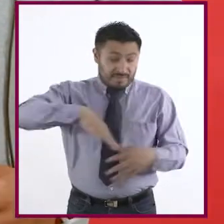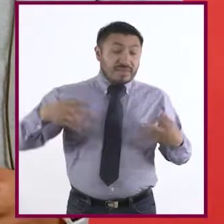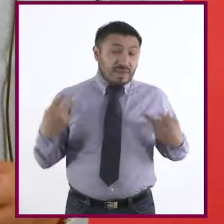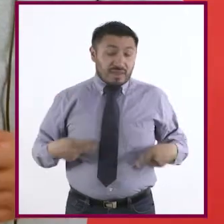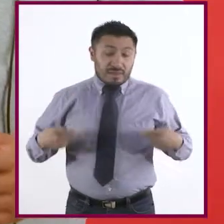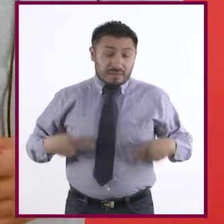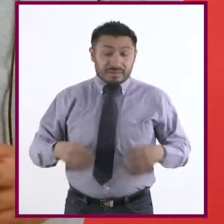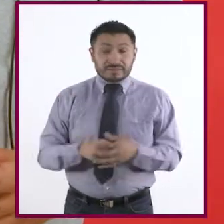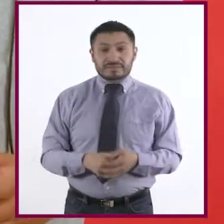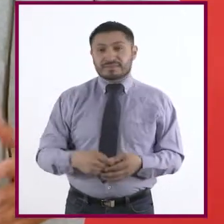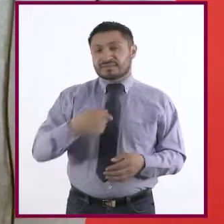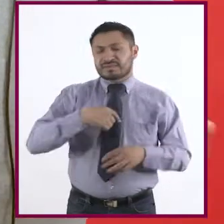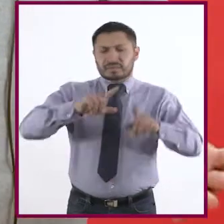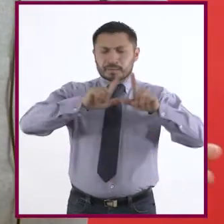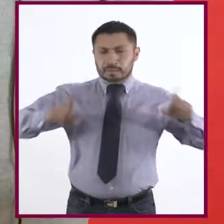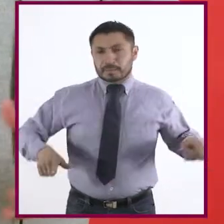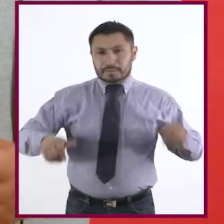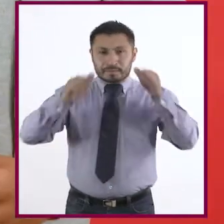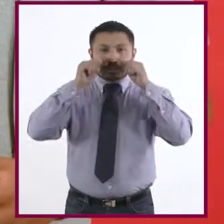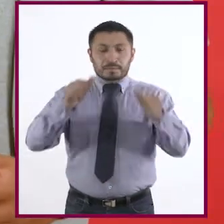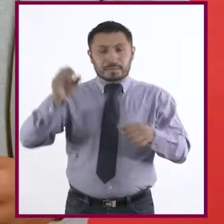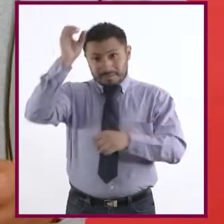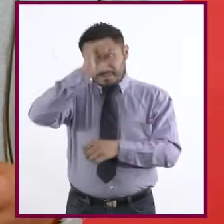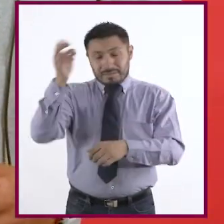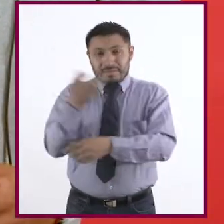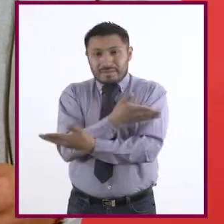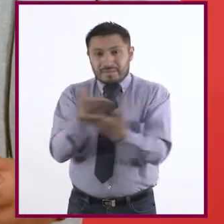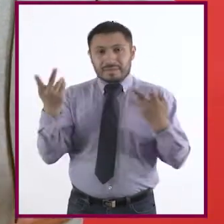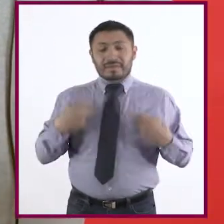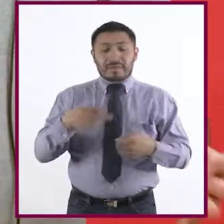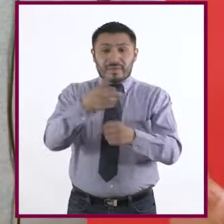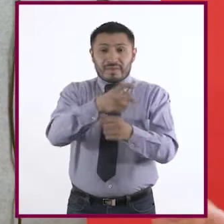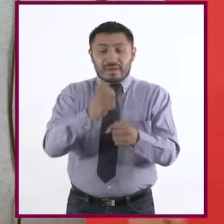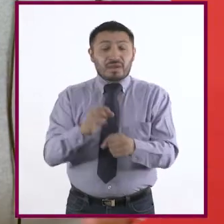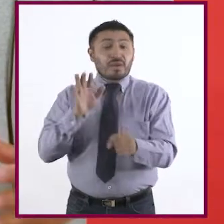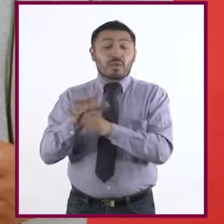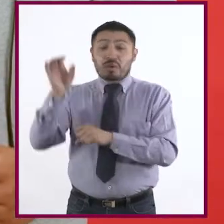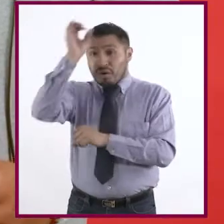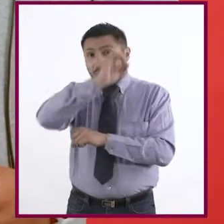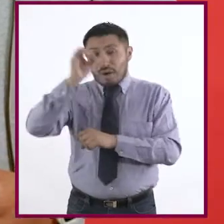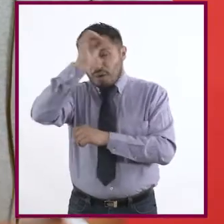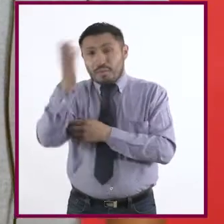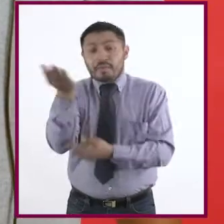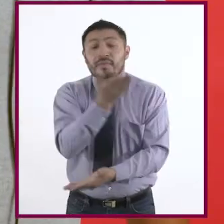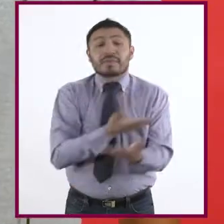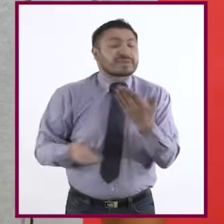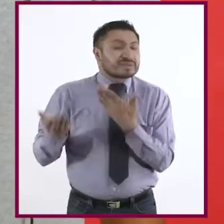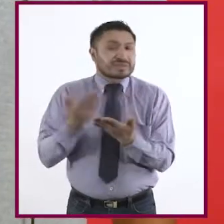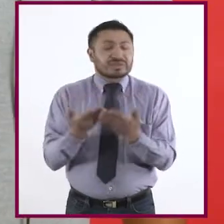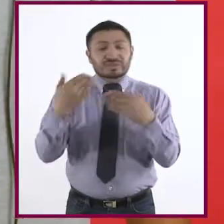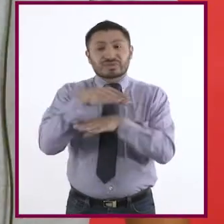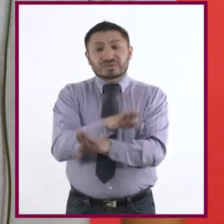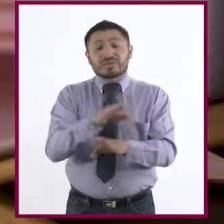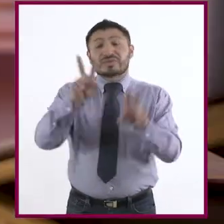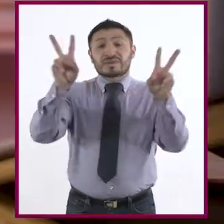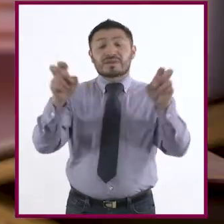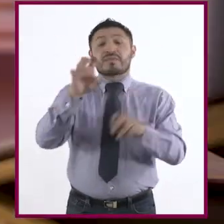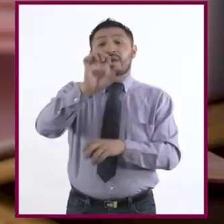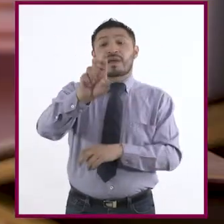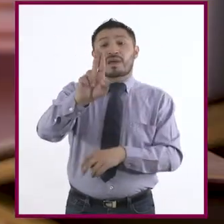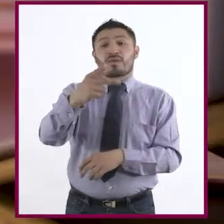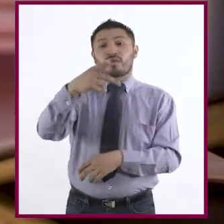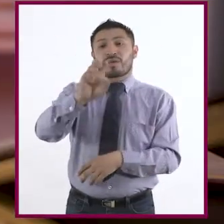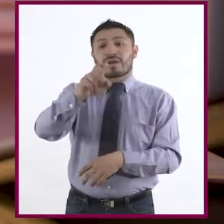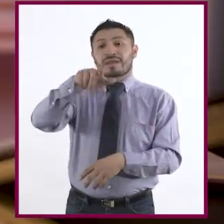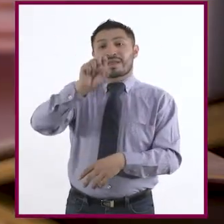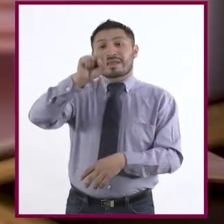listo para escuchar las opiniones de nuestros invitados y saber qué piensan acerca de este tema tan peculiar como es la eugenesia. Y